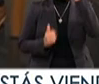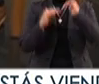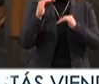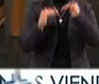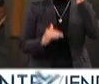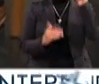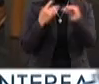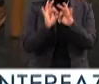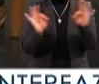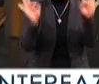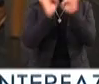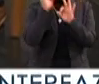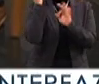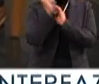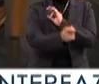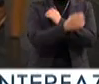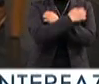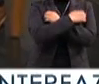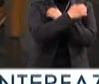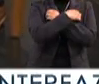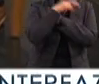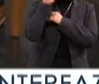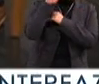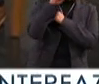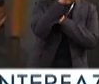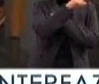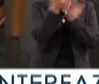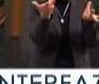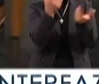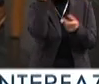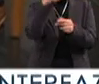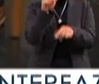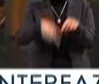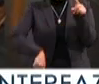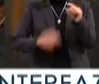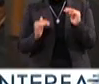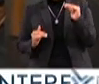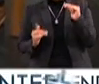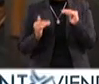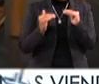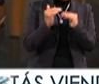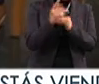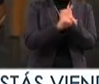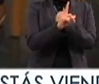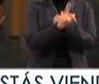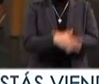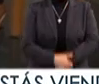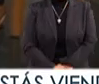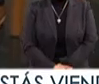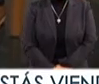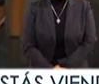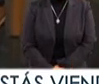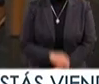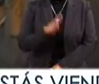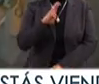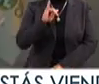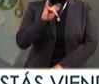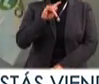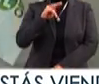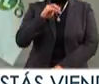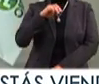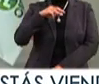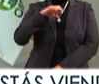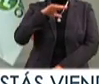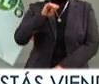importante en cuanto a educación. ¿Qué se está haciendo para combatir esta problemática? En Iberoamérica hay una brecha de desigualdad